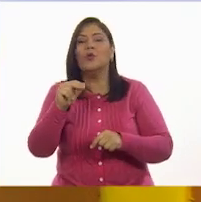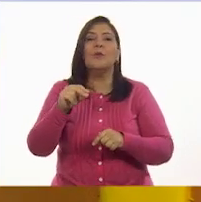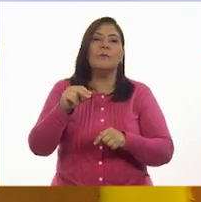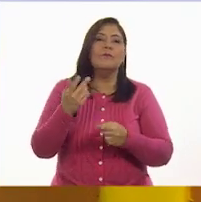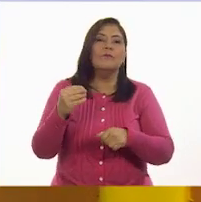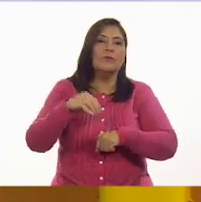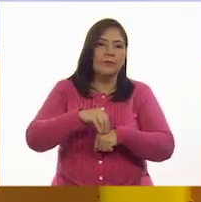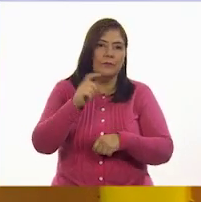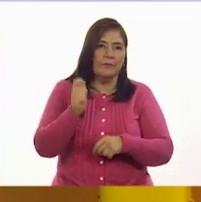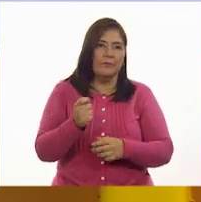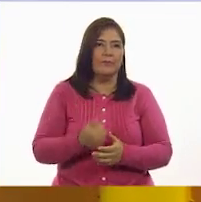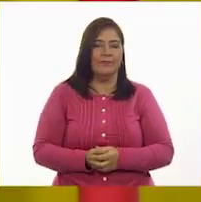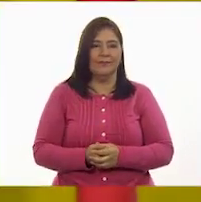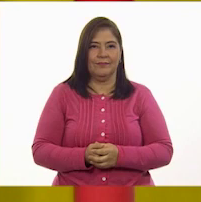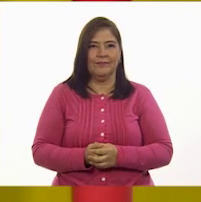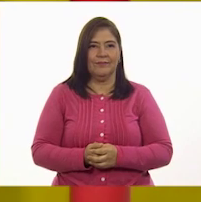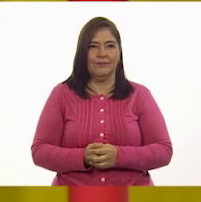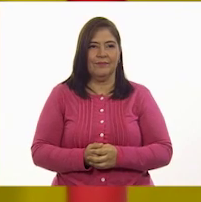ver, recuerda que debes de tomar.